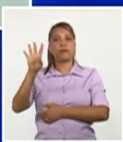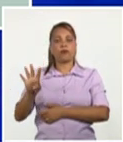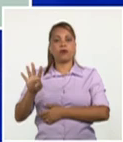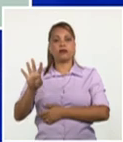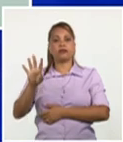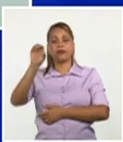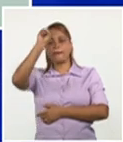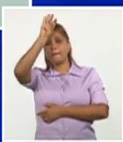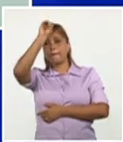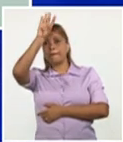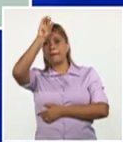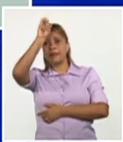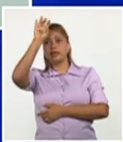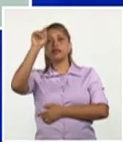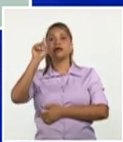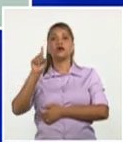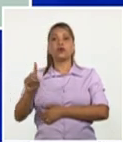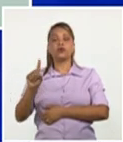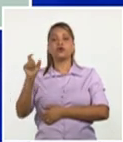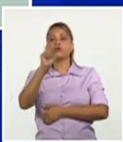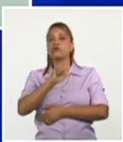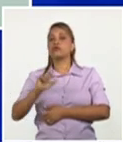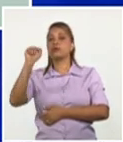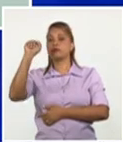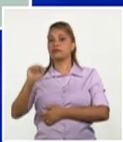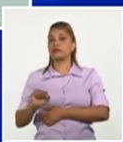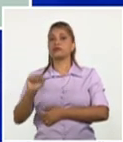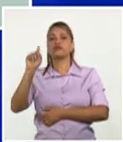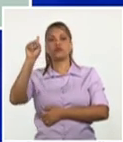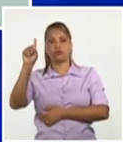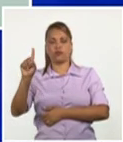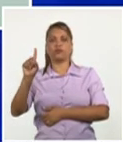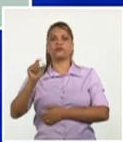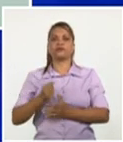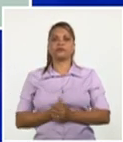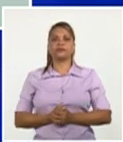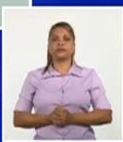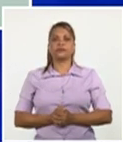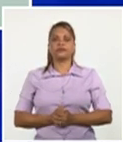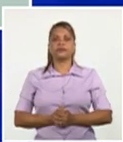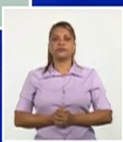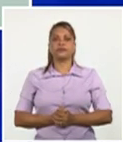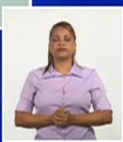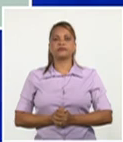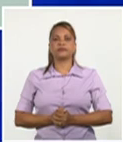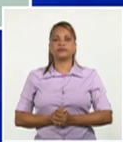y Minas de Matambre y Consolación del Sur con 1 cada uno.